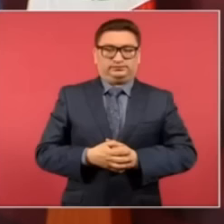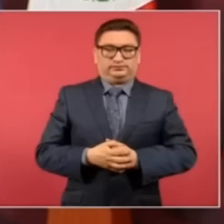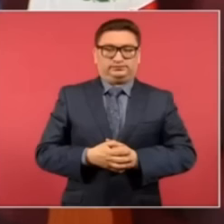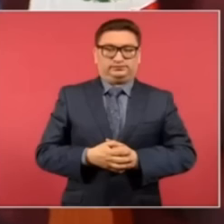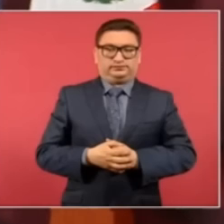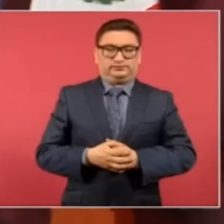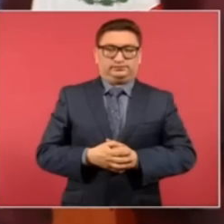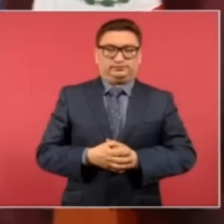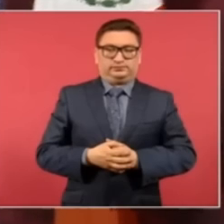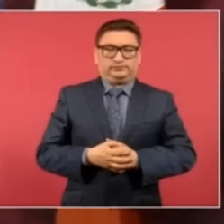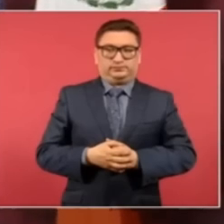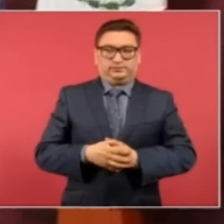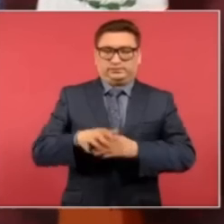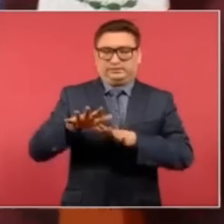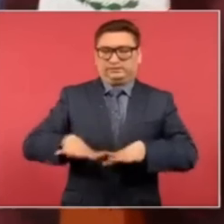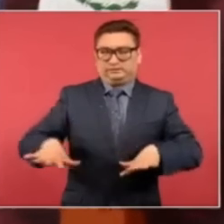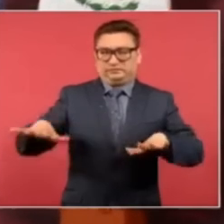en la cuenca del Papaloapan,